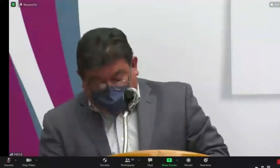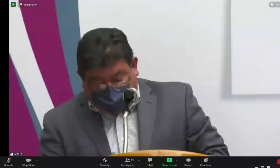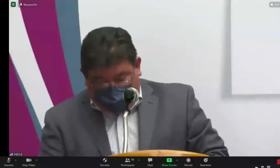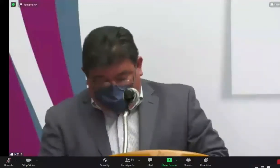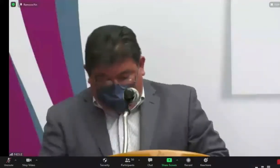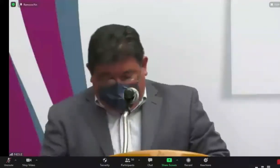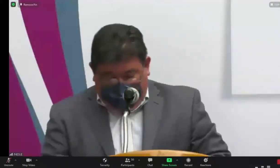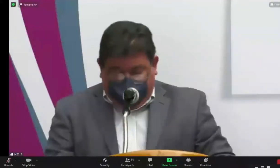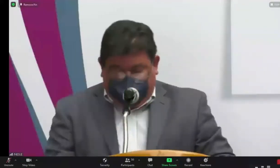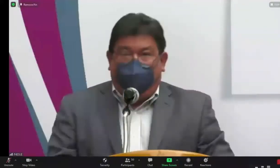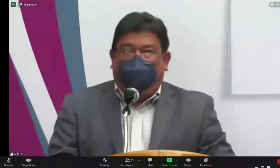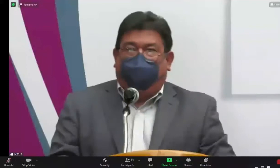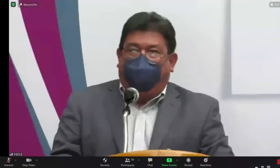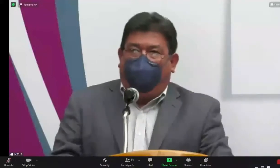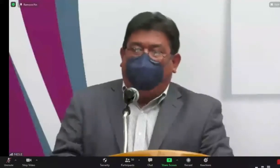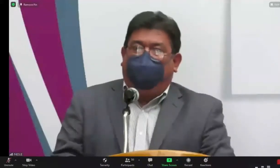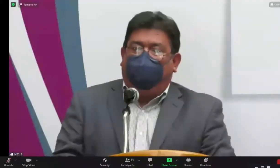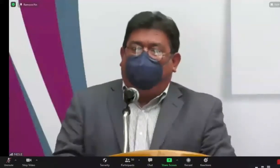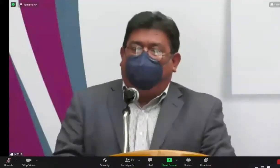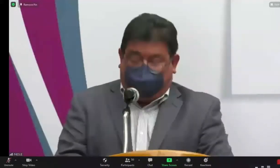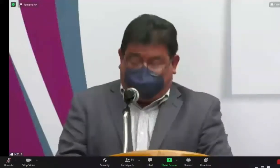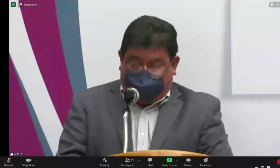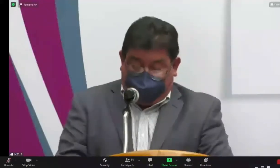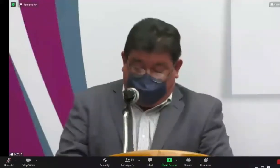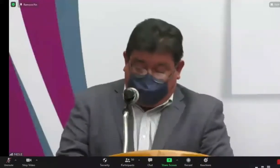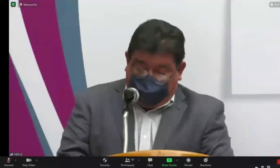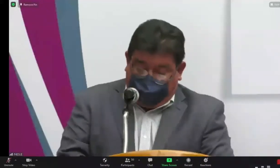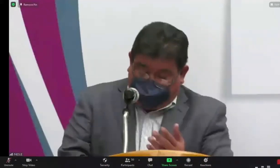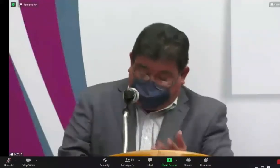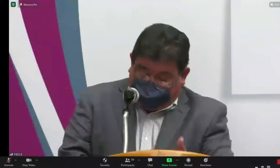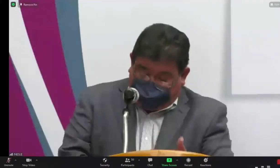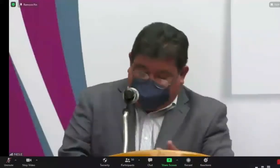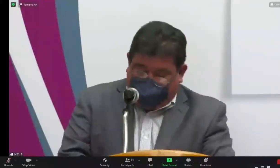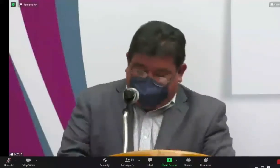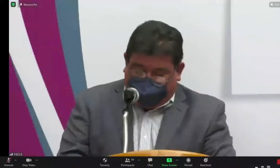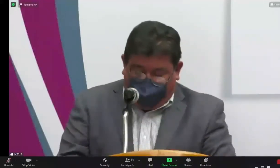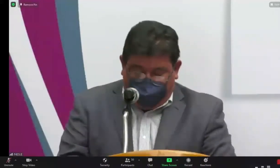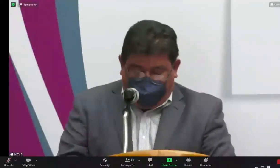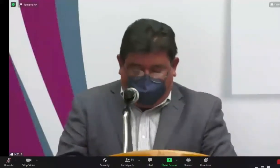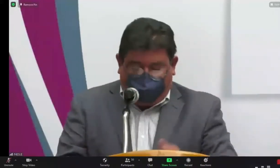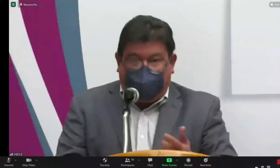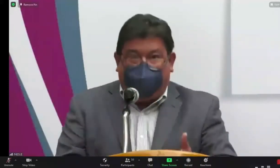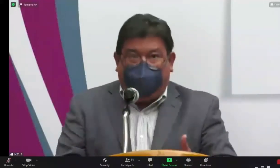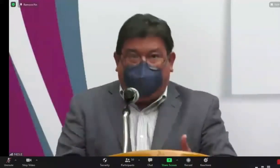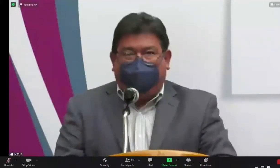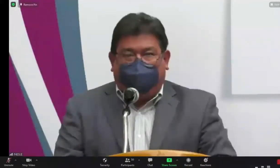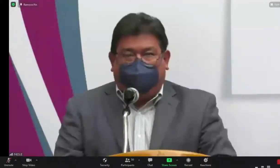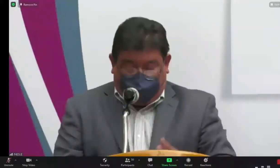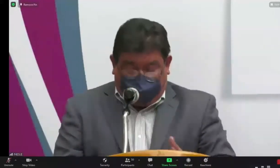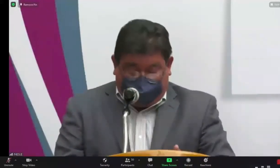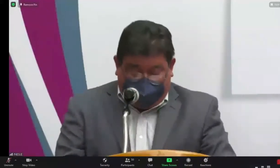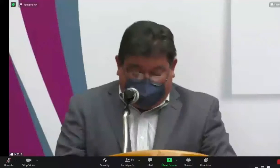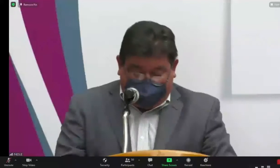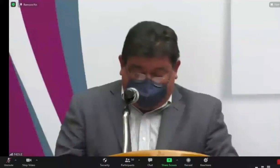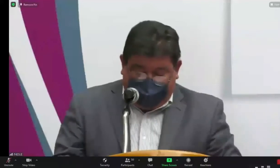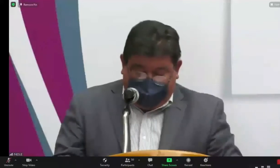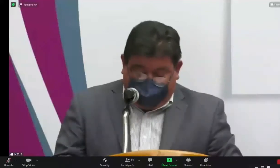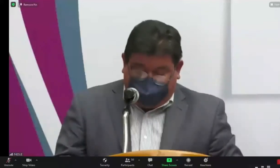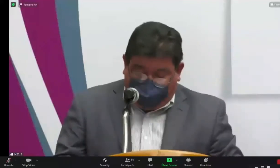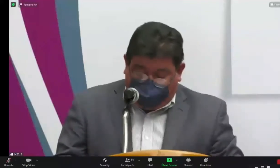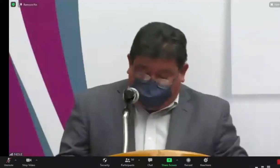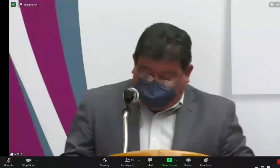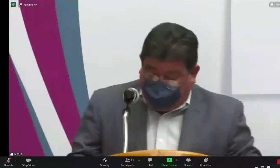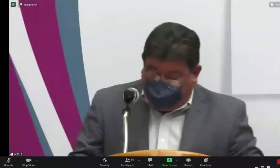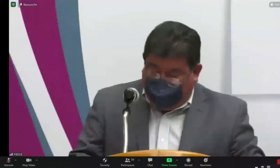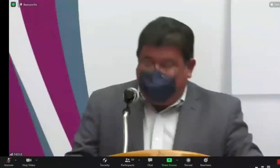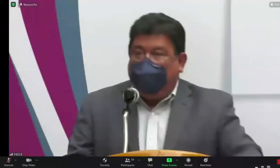especulación que con los commodities, sea el petróleo, los granos básicos, los metales, entre